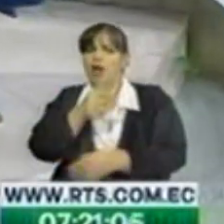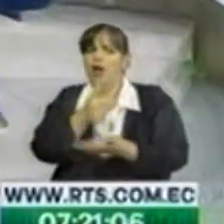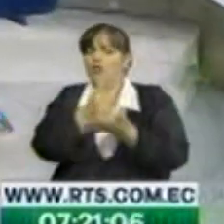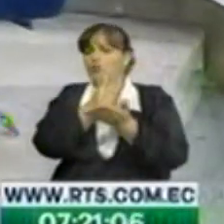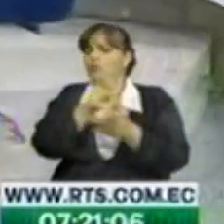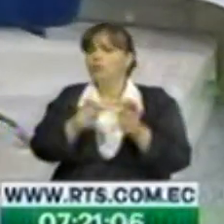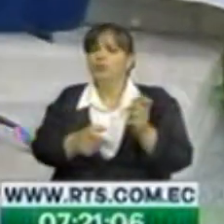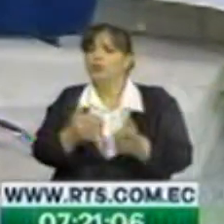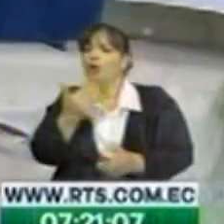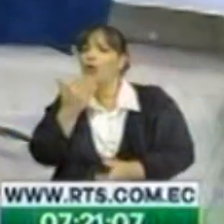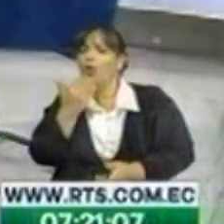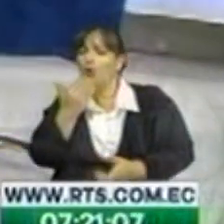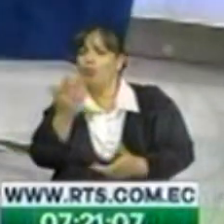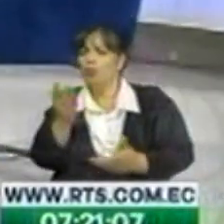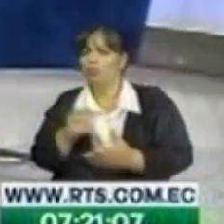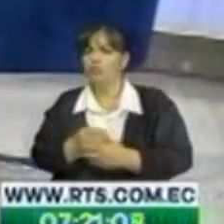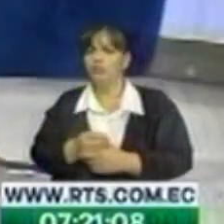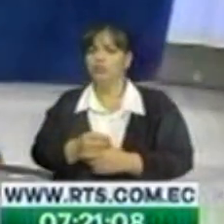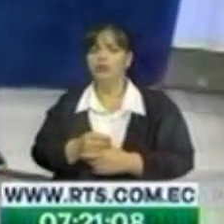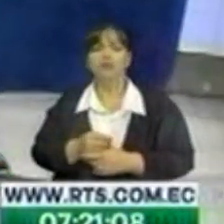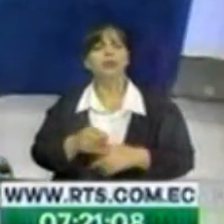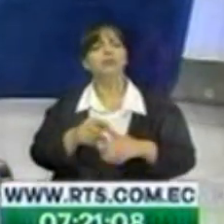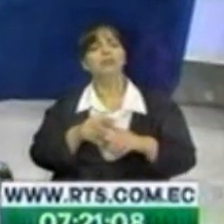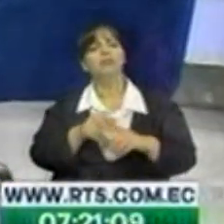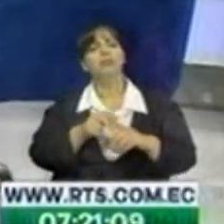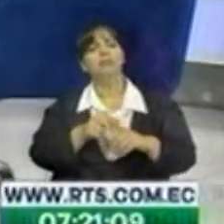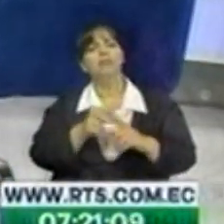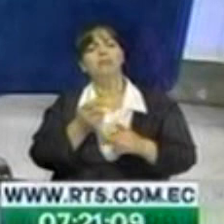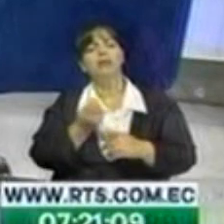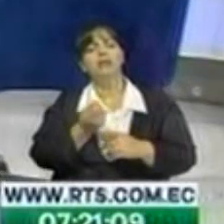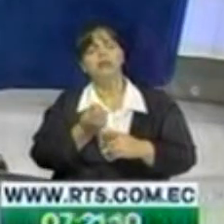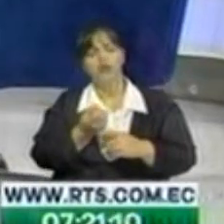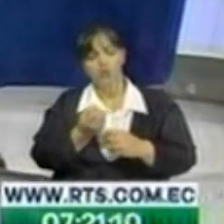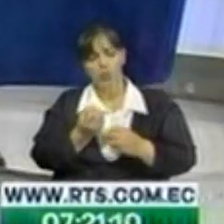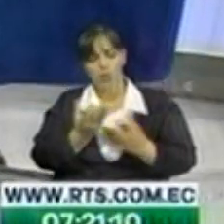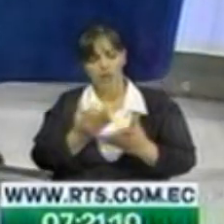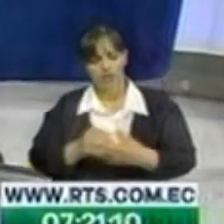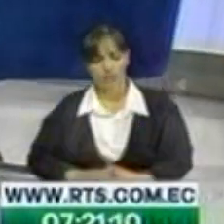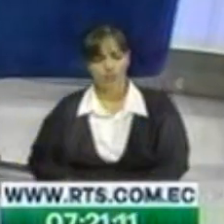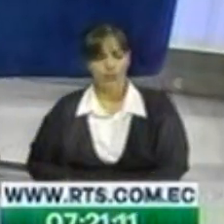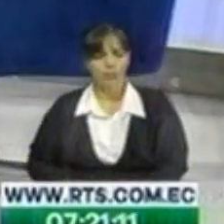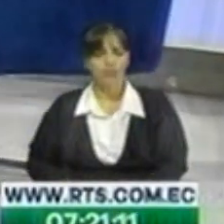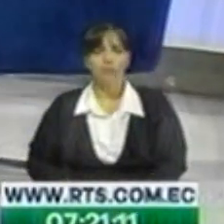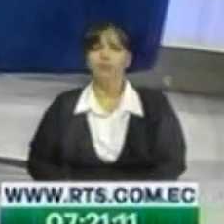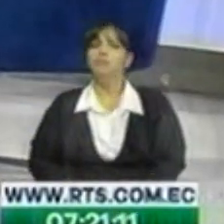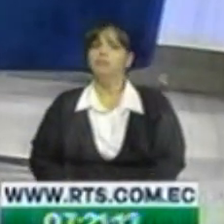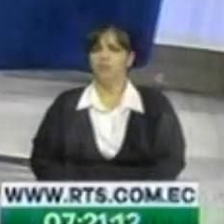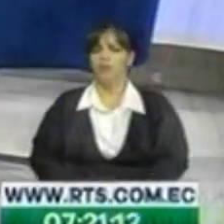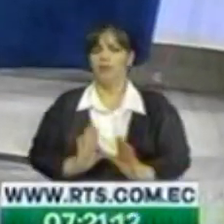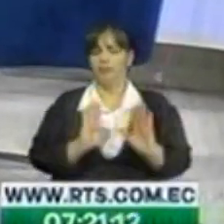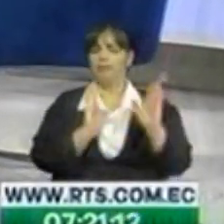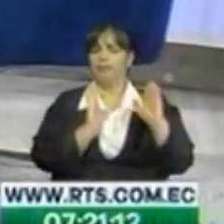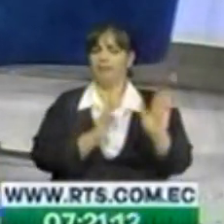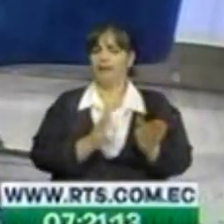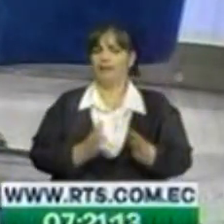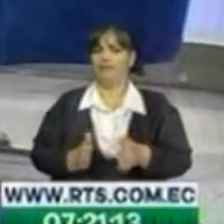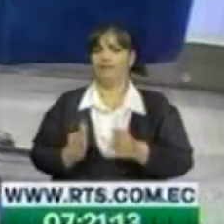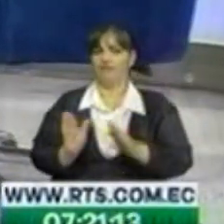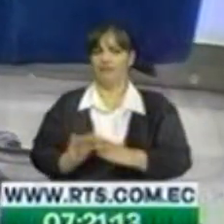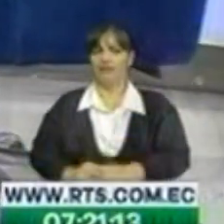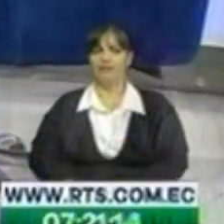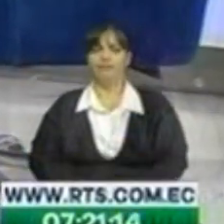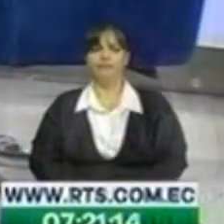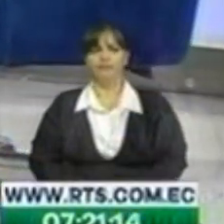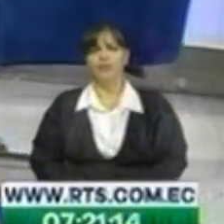crédito que específica para este ministerio. Específica para esto, que vamos a ver cómo se va a materializar. Necesitando, pero está ya